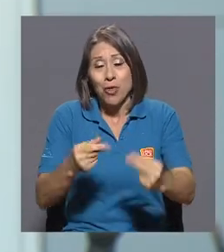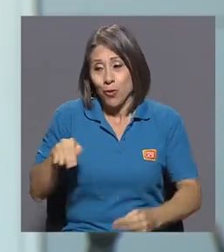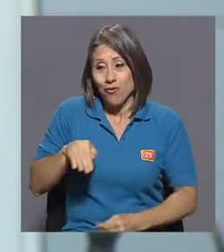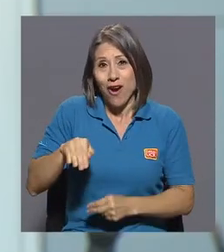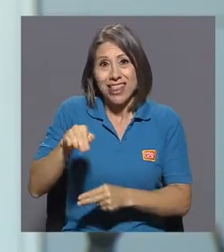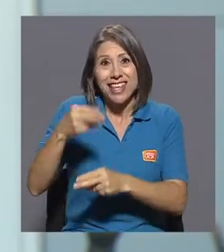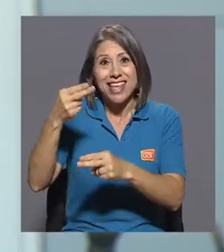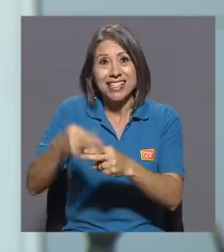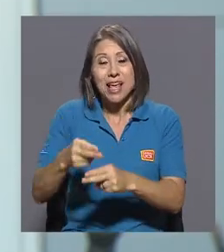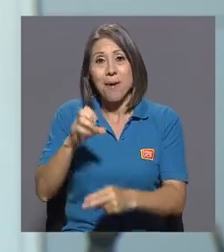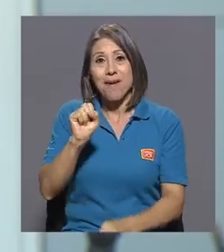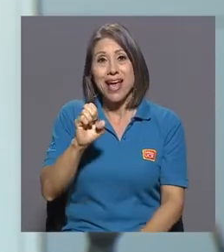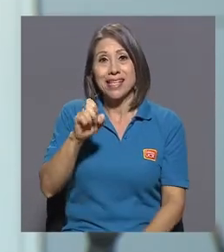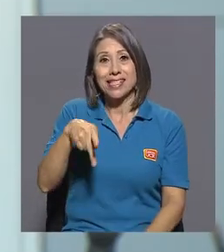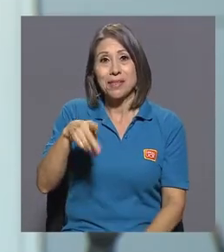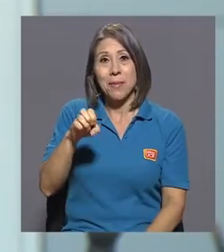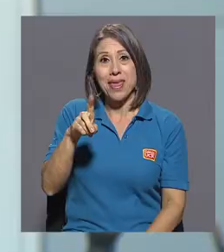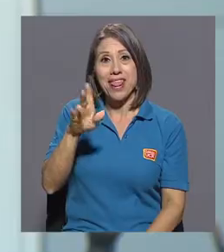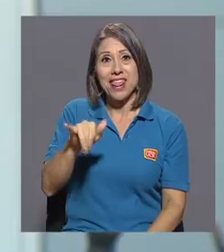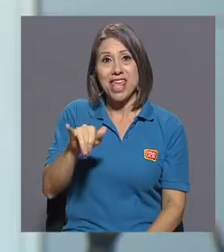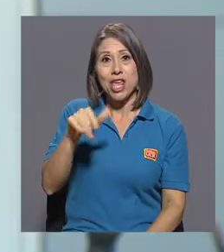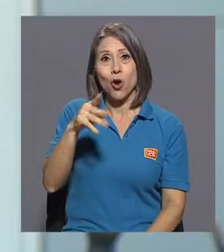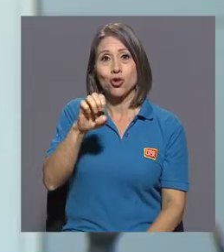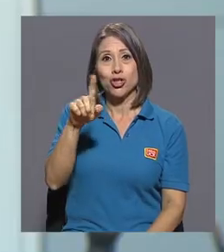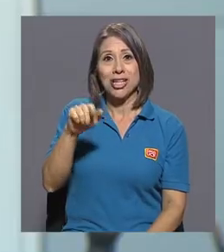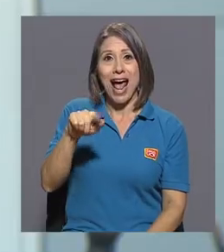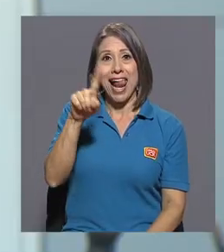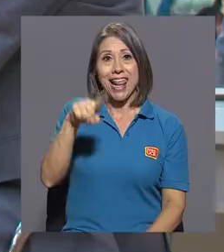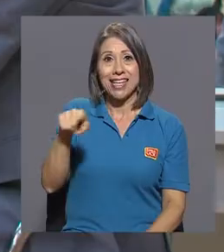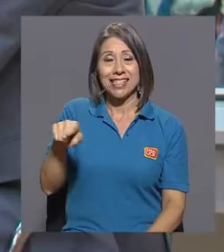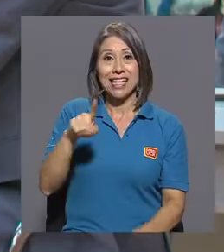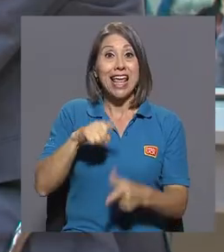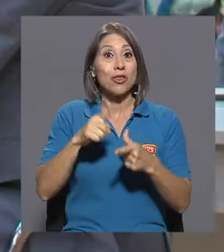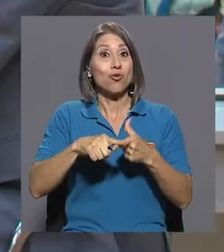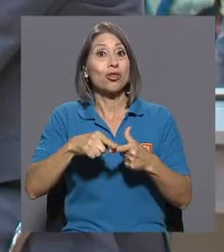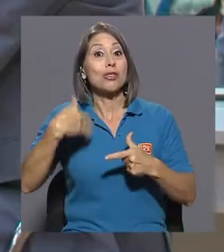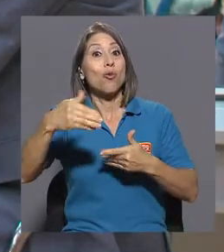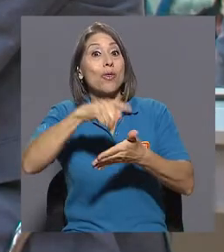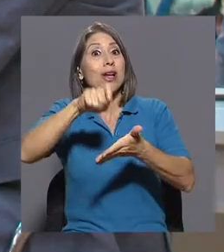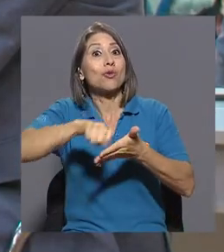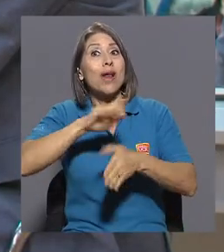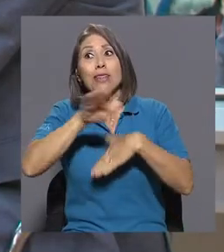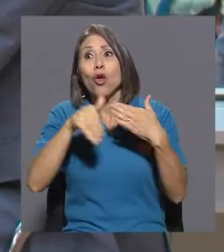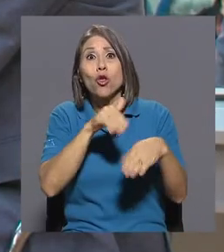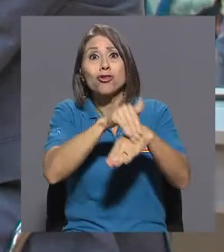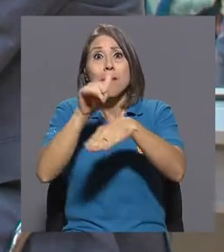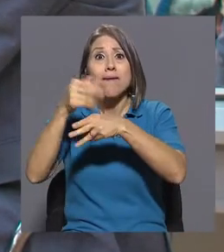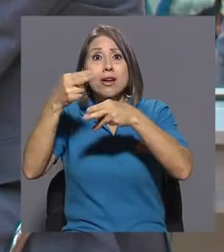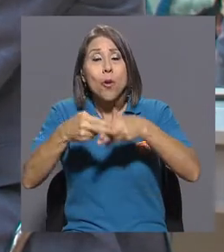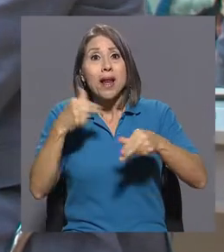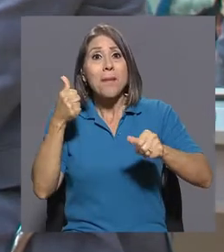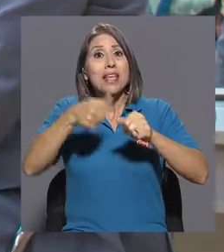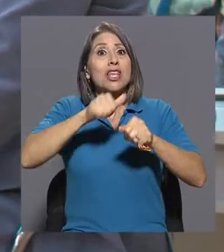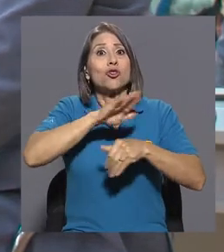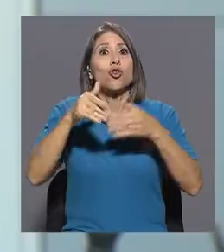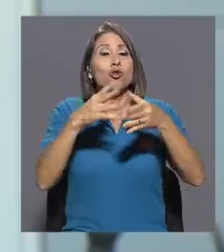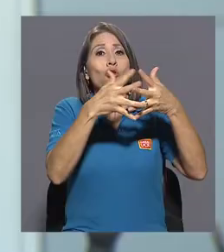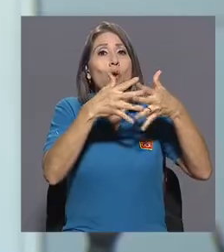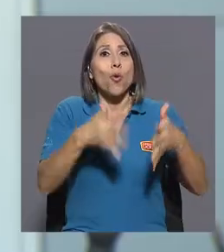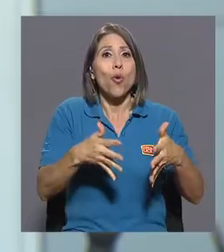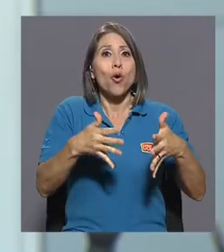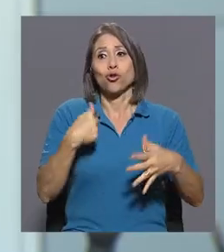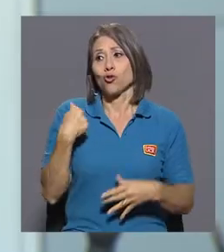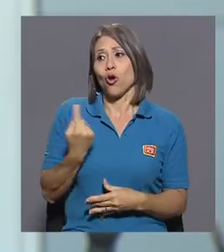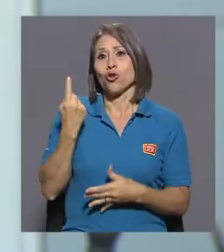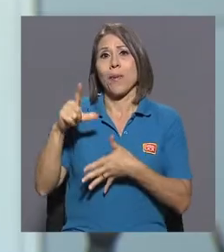la escuela decían los apellidos, todos gringos, y venía yo y era González. Entonces, todos los carajillos se burlaban de mí diciéndome Speedy González, pero ¿qué